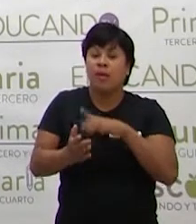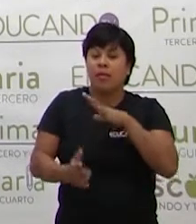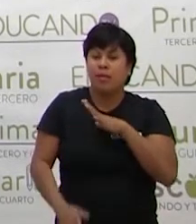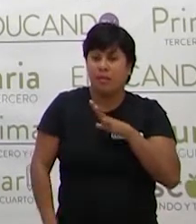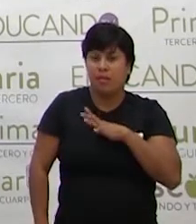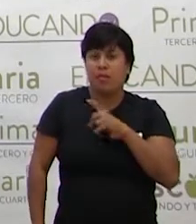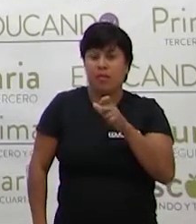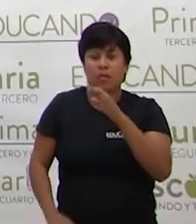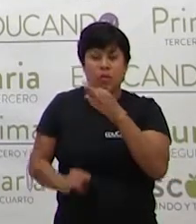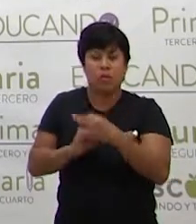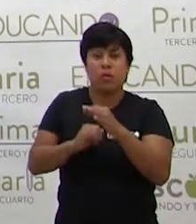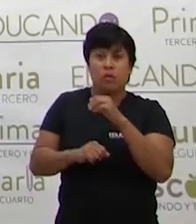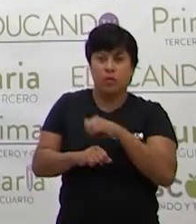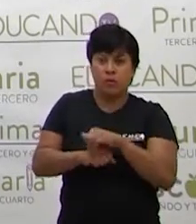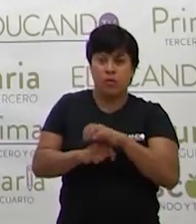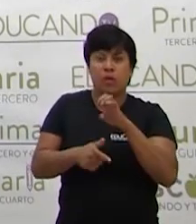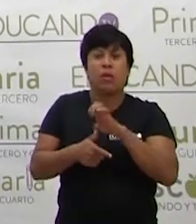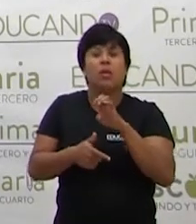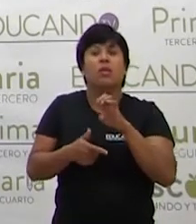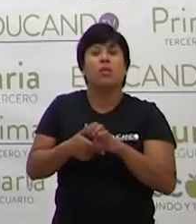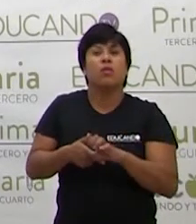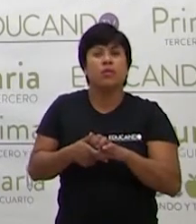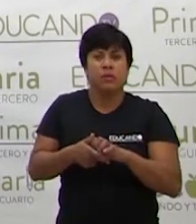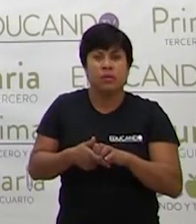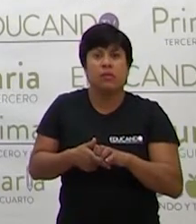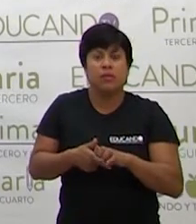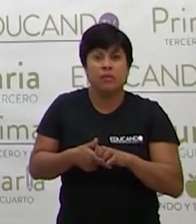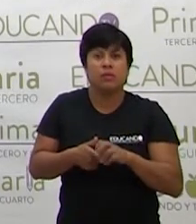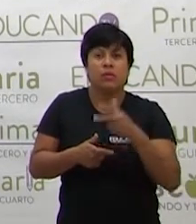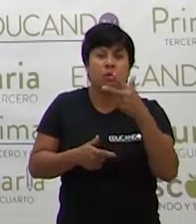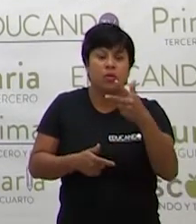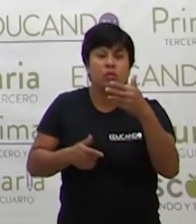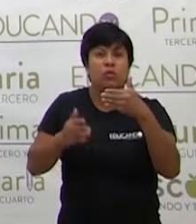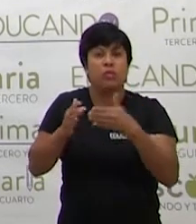últimos números. Entonces escribo